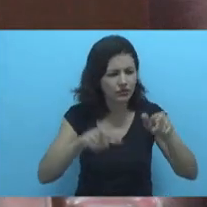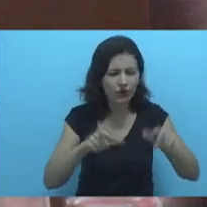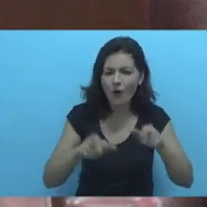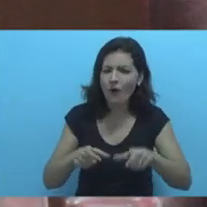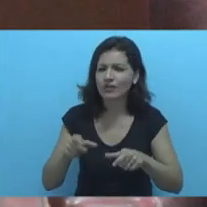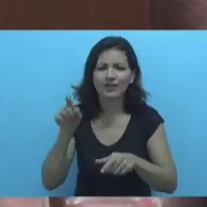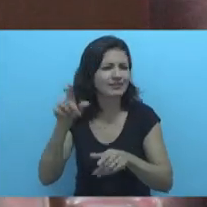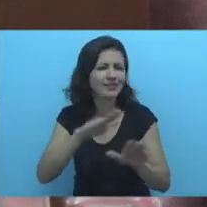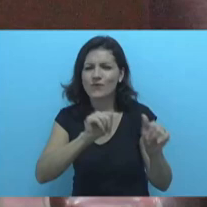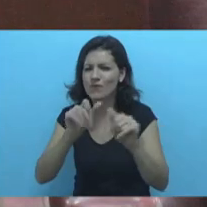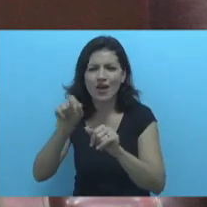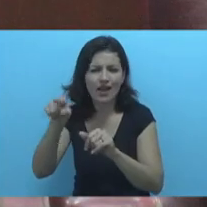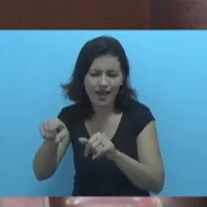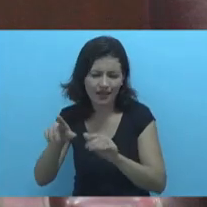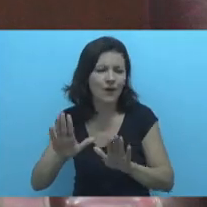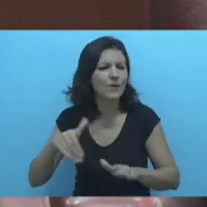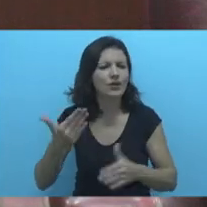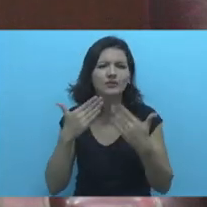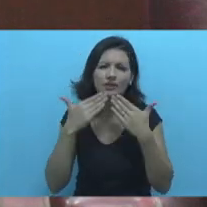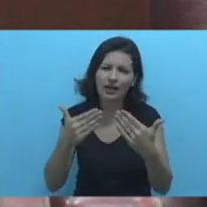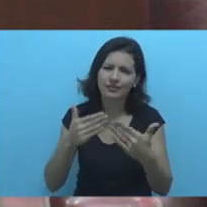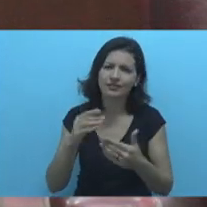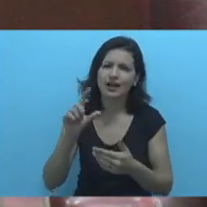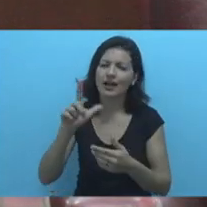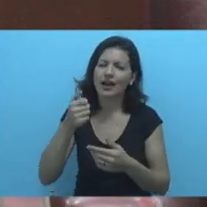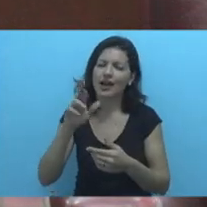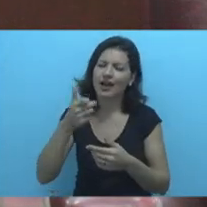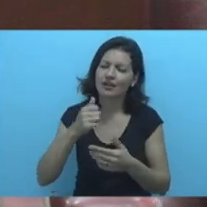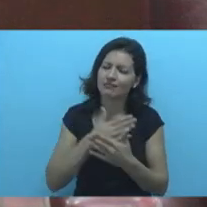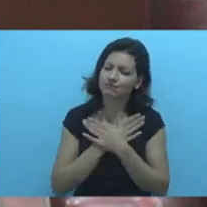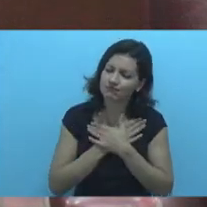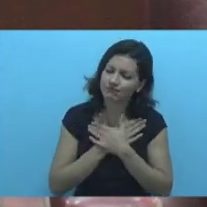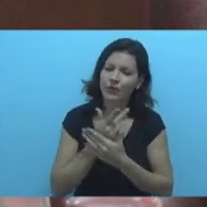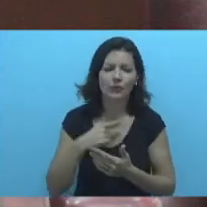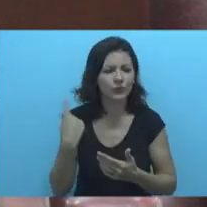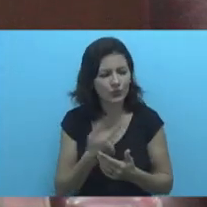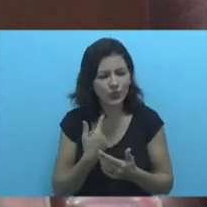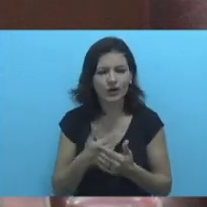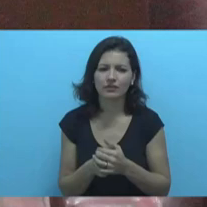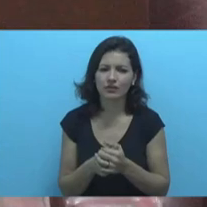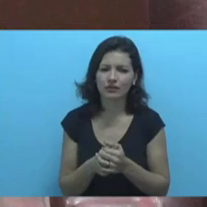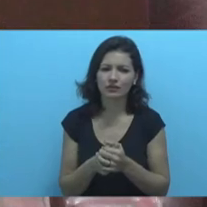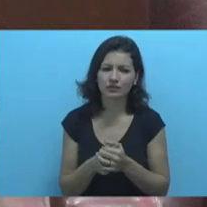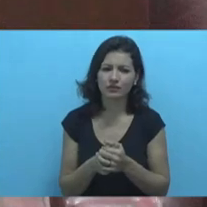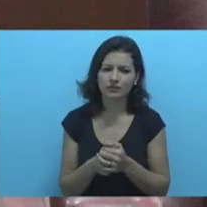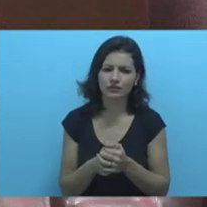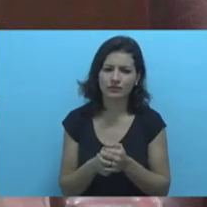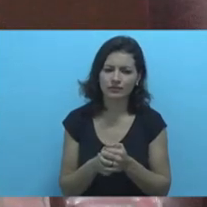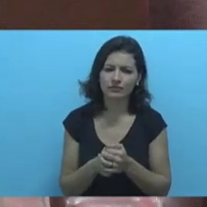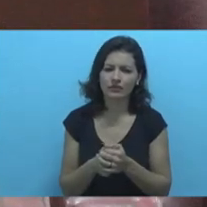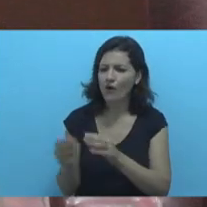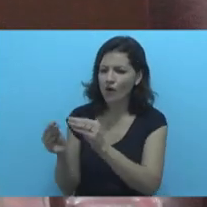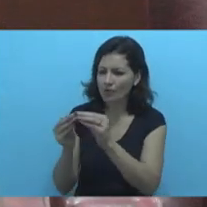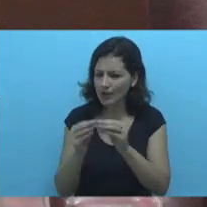repito. Así que gracias, Clara, todo el afecto nuestro del bloque del justicialismo a los